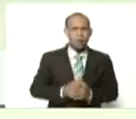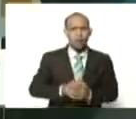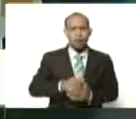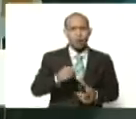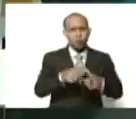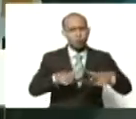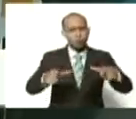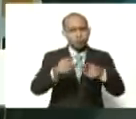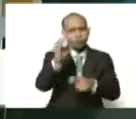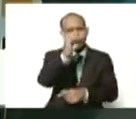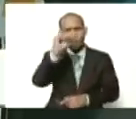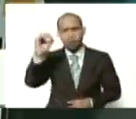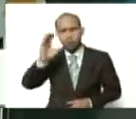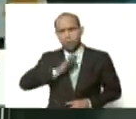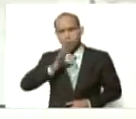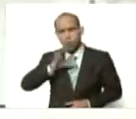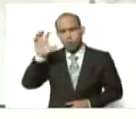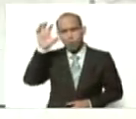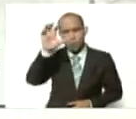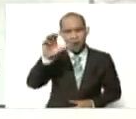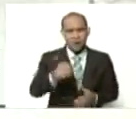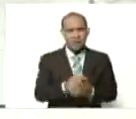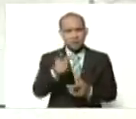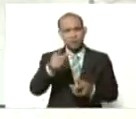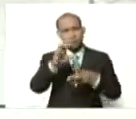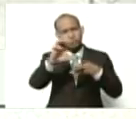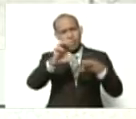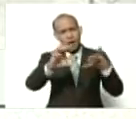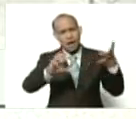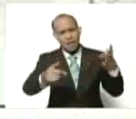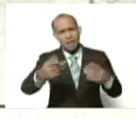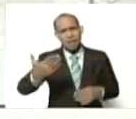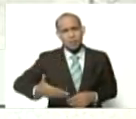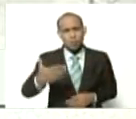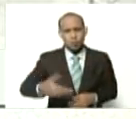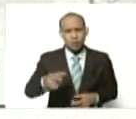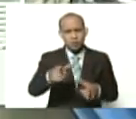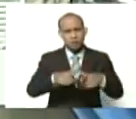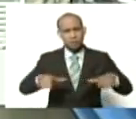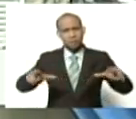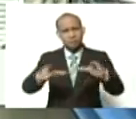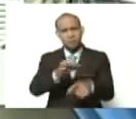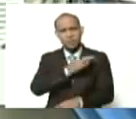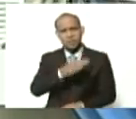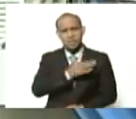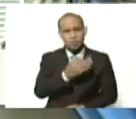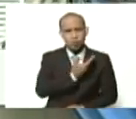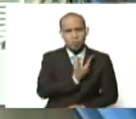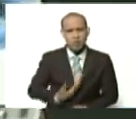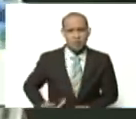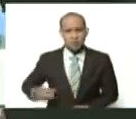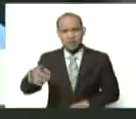estas unidades que tienen aparte características muy particulares. En el área donde estamos, presidente, por ejemplo, tenemos 14 grados